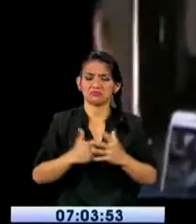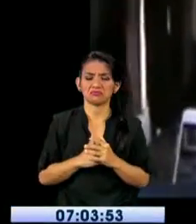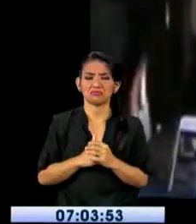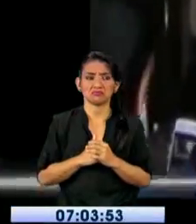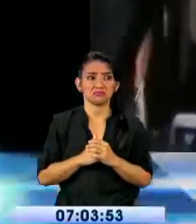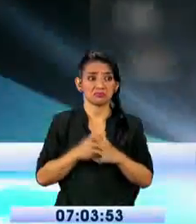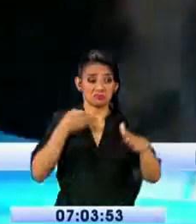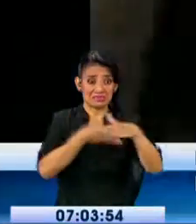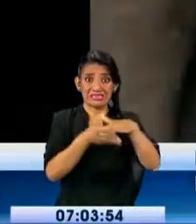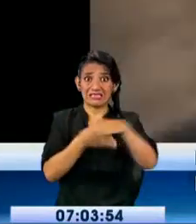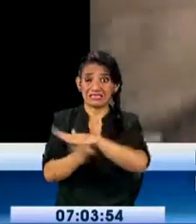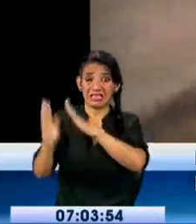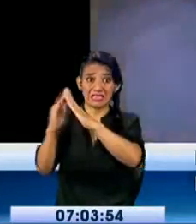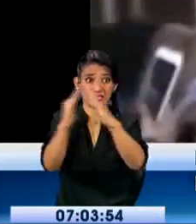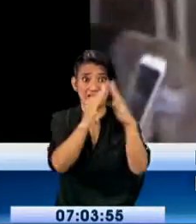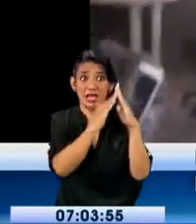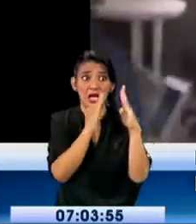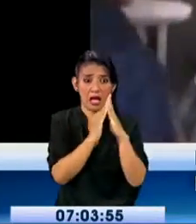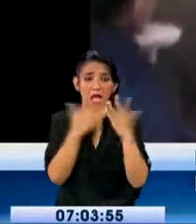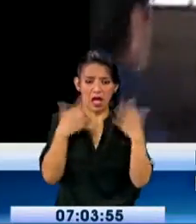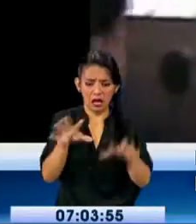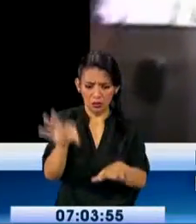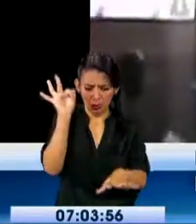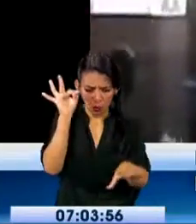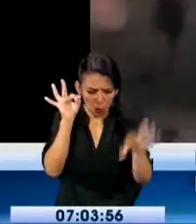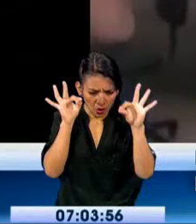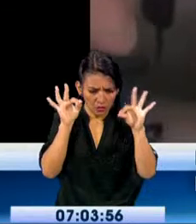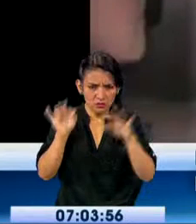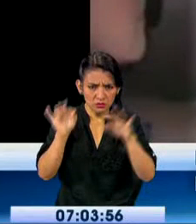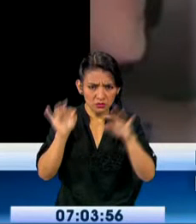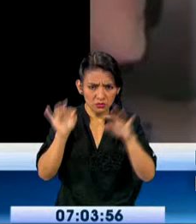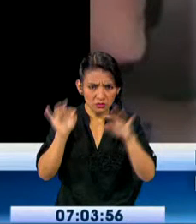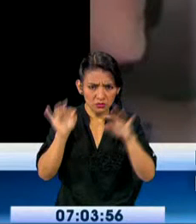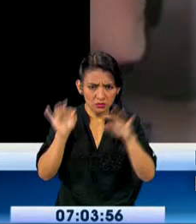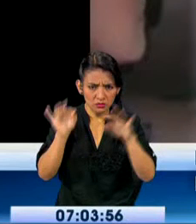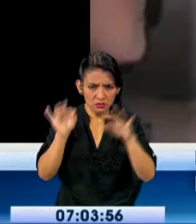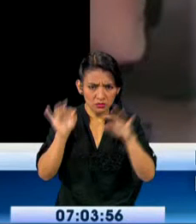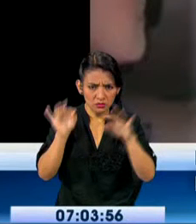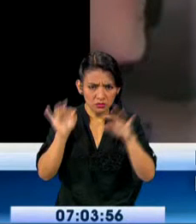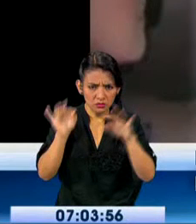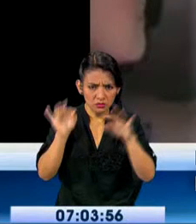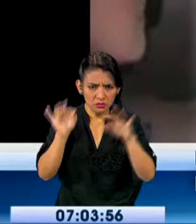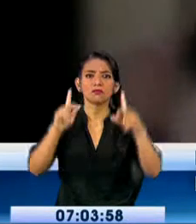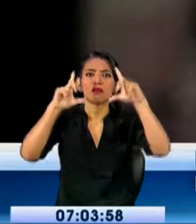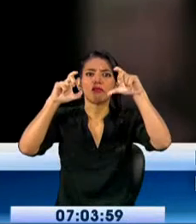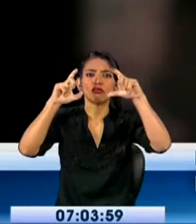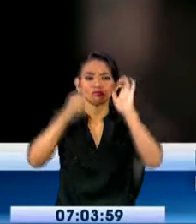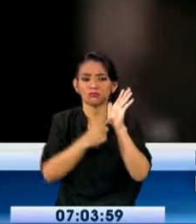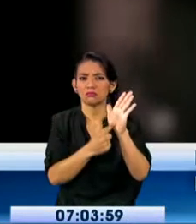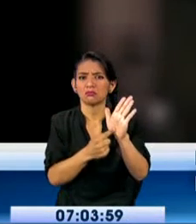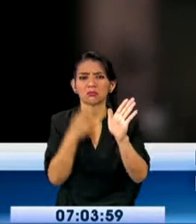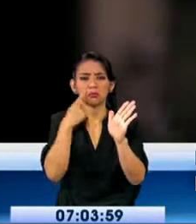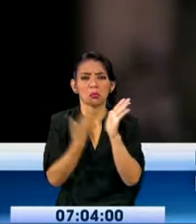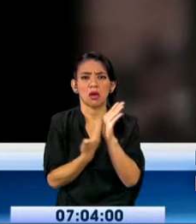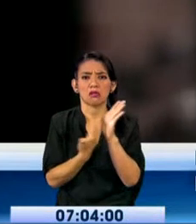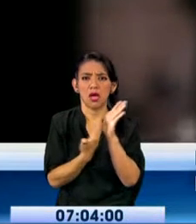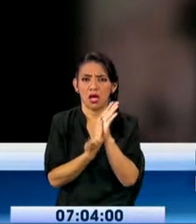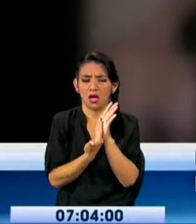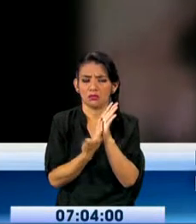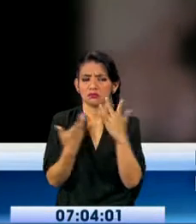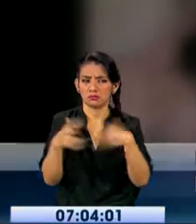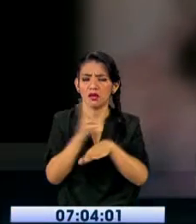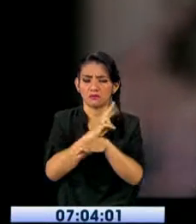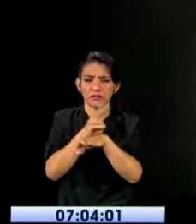los inmuebles que fueron intervenidos, se encontraron computadoras, videos y fotografía como evidencia del delito investigado